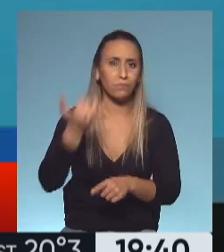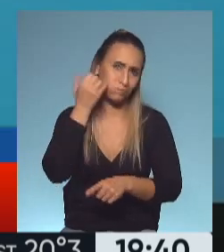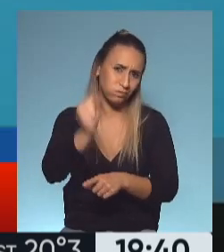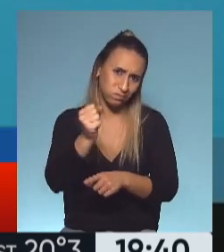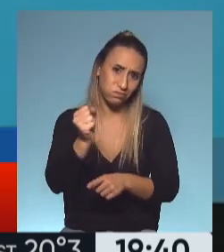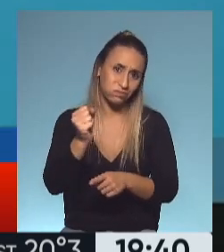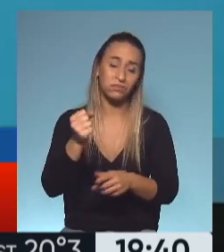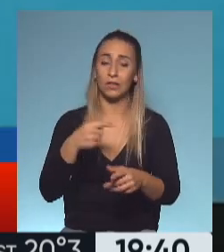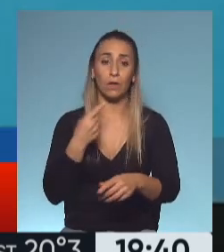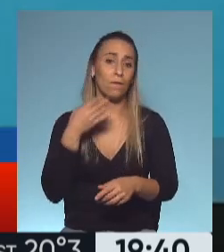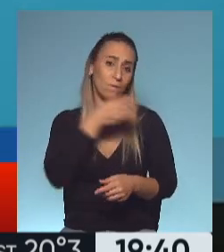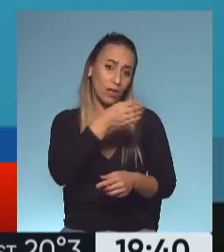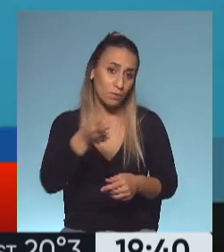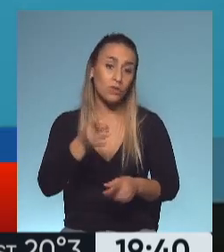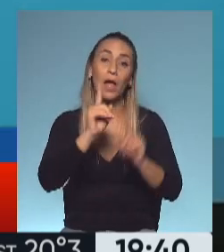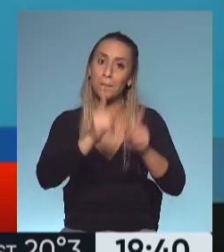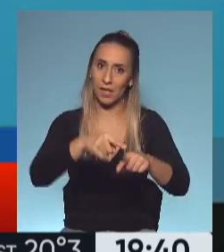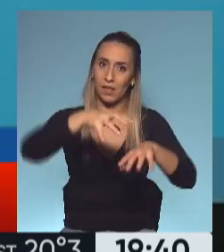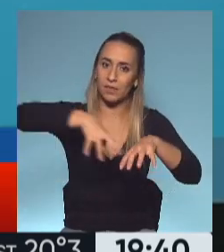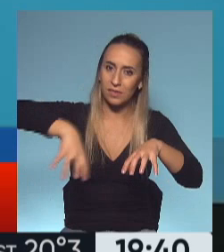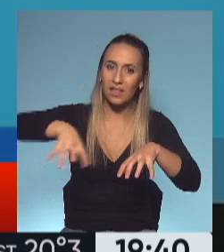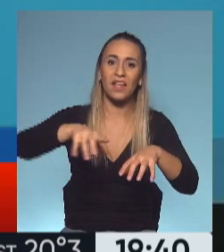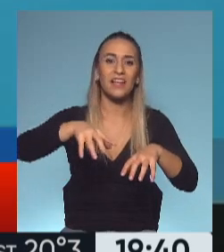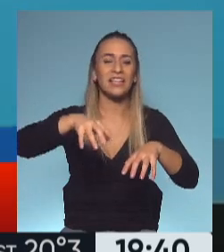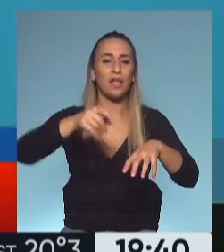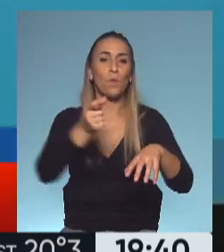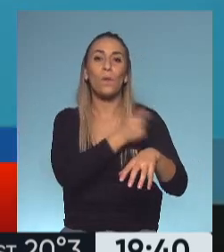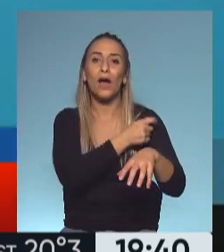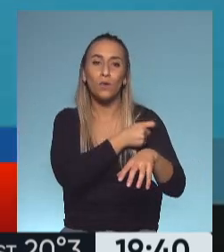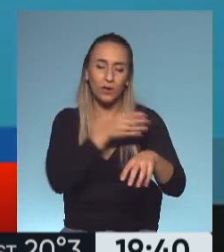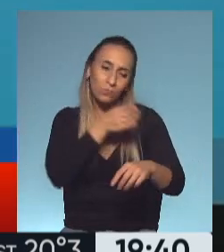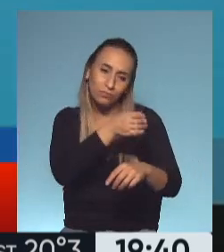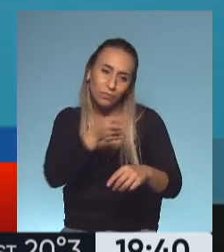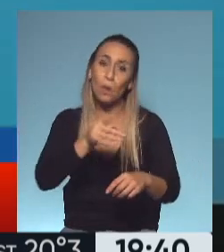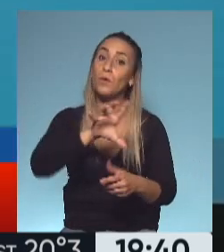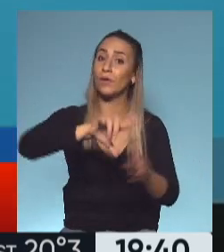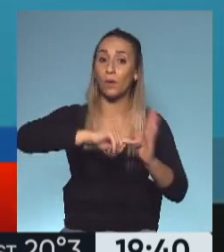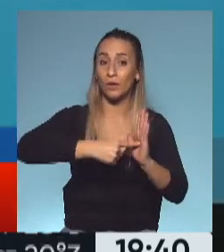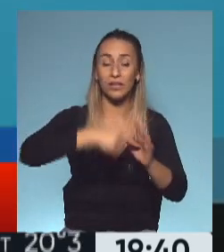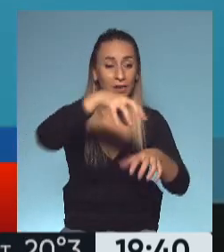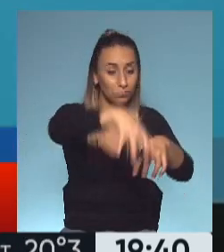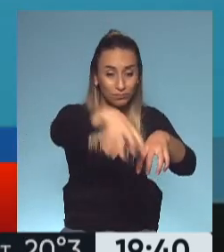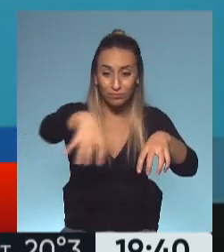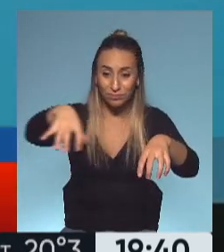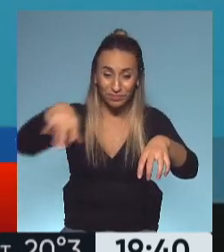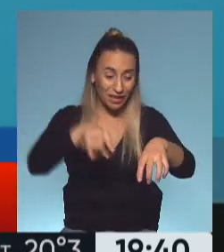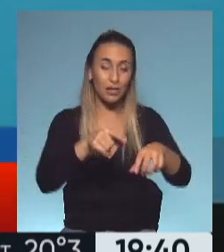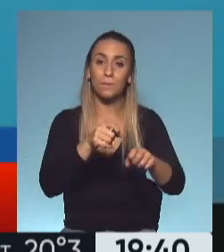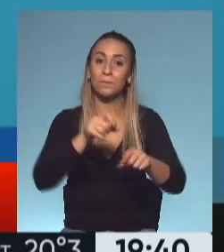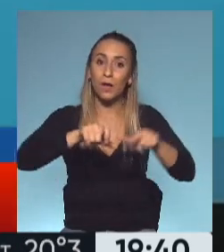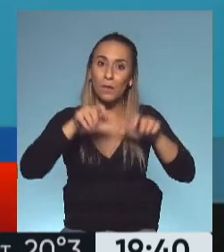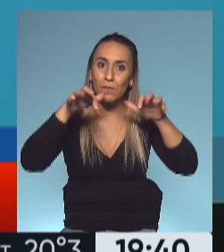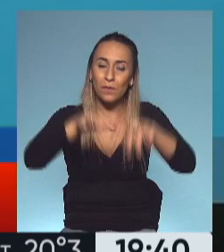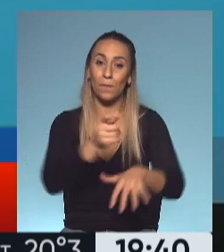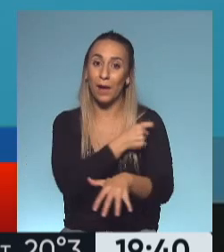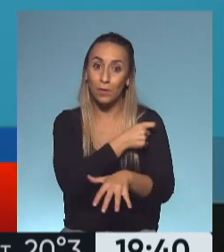haciendo, que es recorrer los vacunatorios. En los vacunatorios de la provincia de Buenos Aires, ahí donde vamos a terminar de vacunar a los